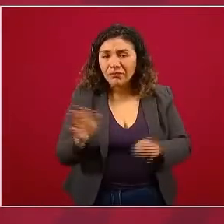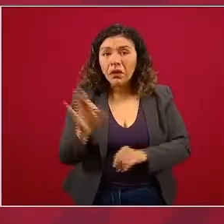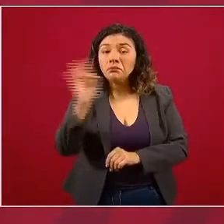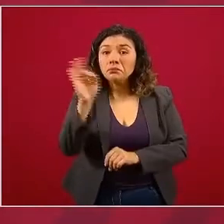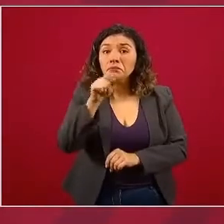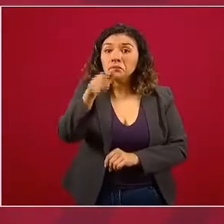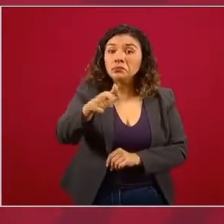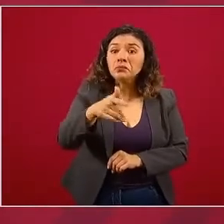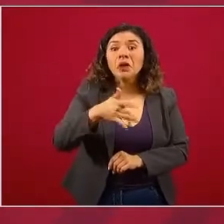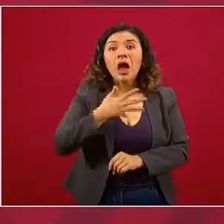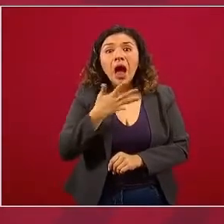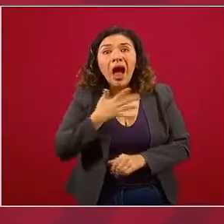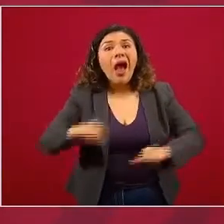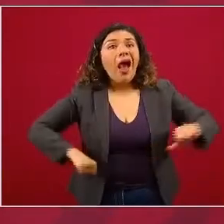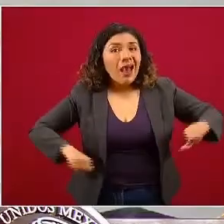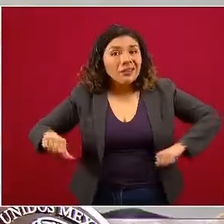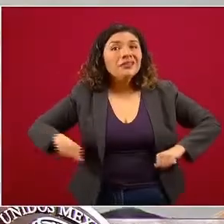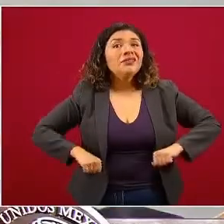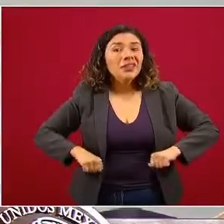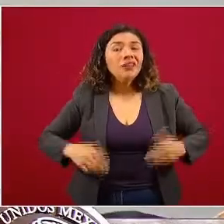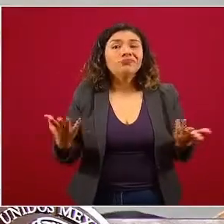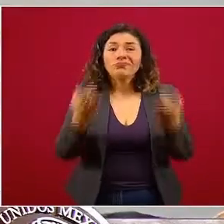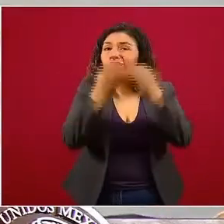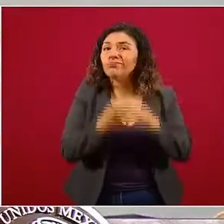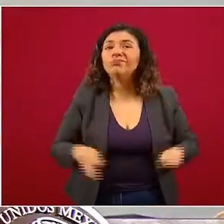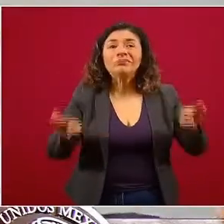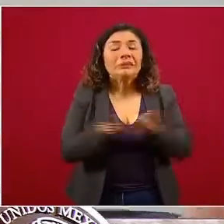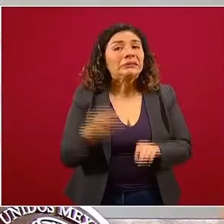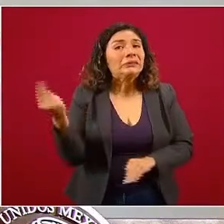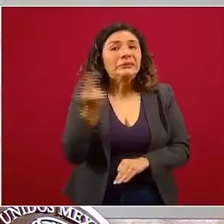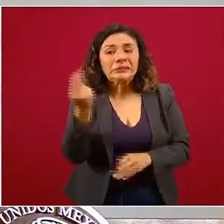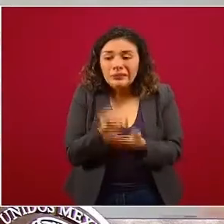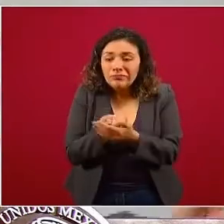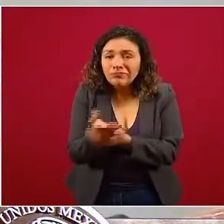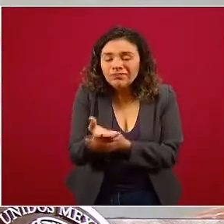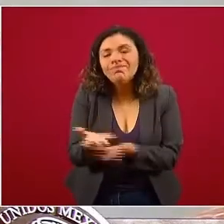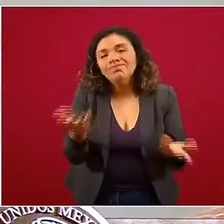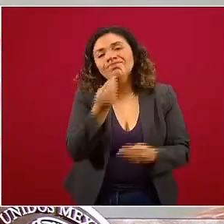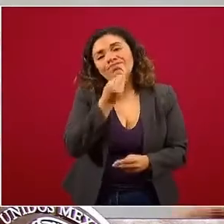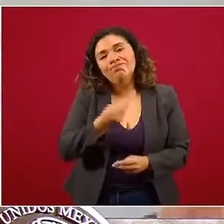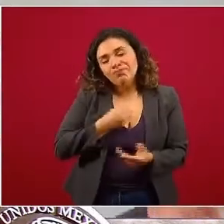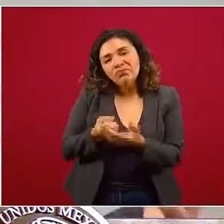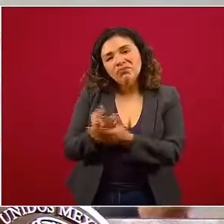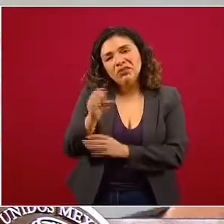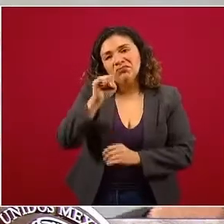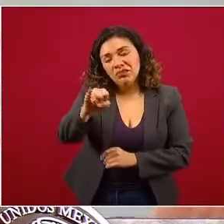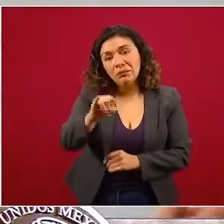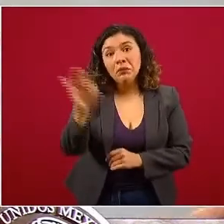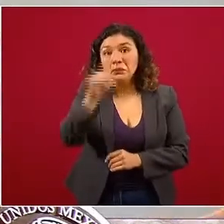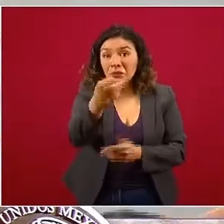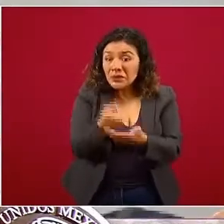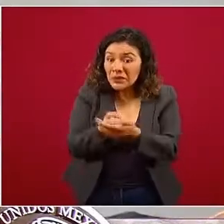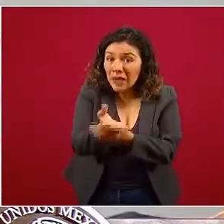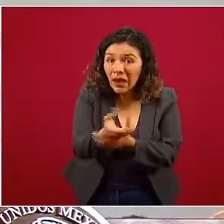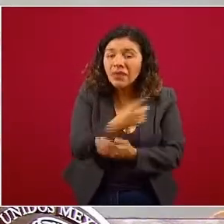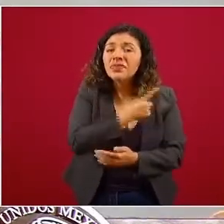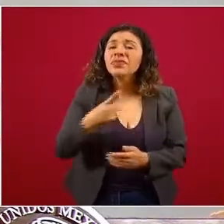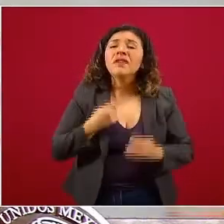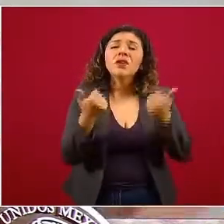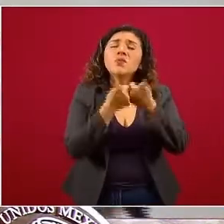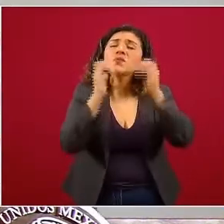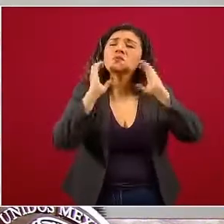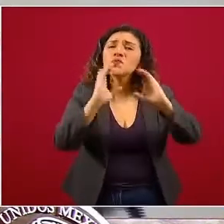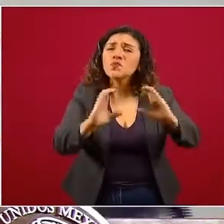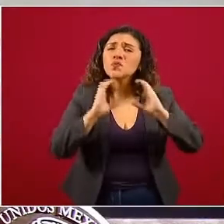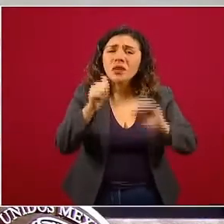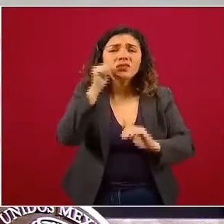usted tiene una actividad de suma importancia, tendrá que salir. Si sale, hágalo con